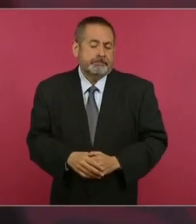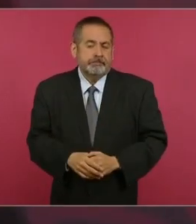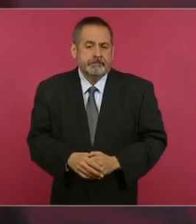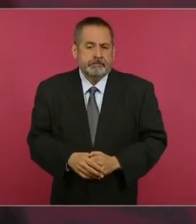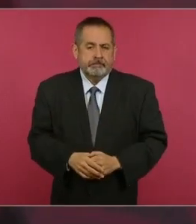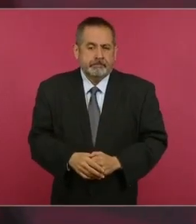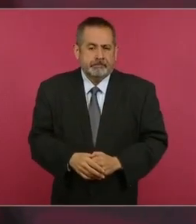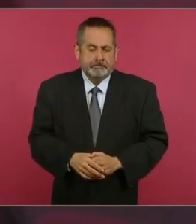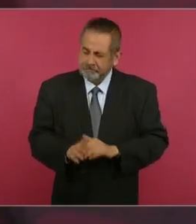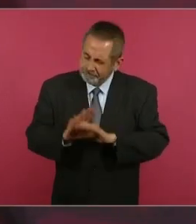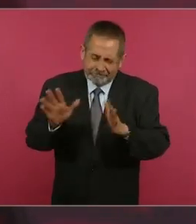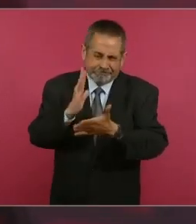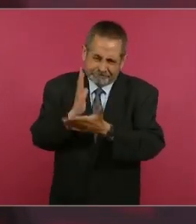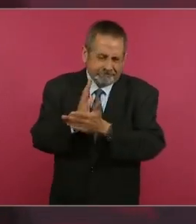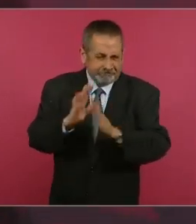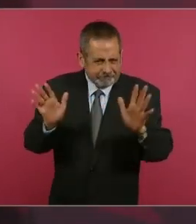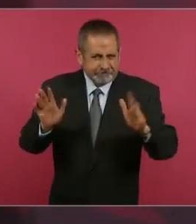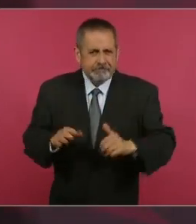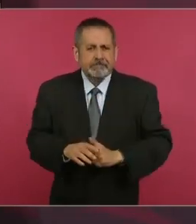Ya,